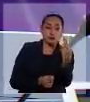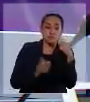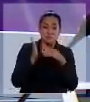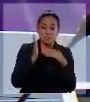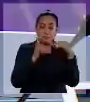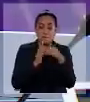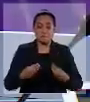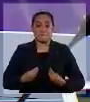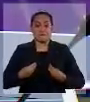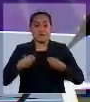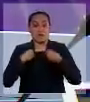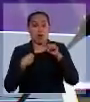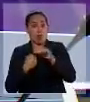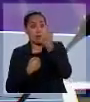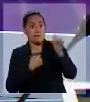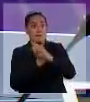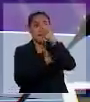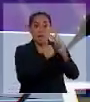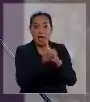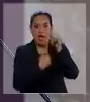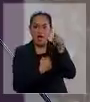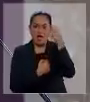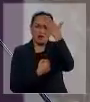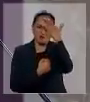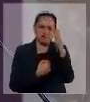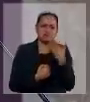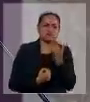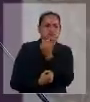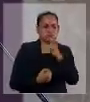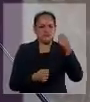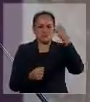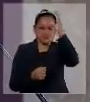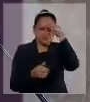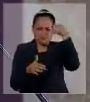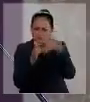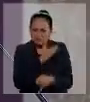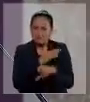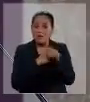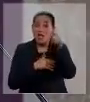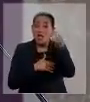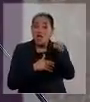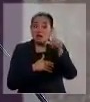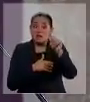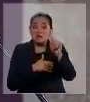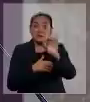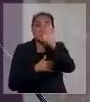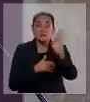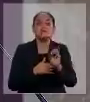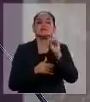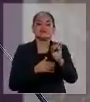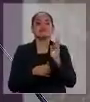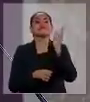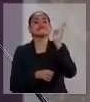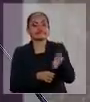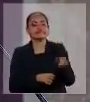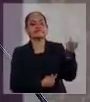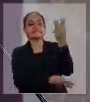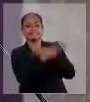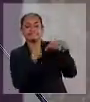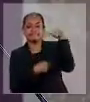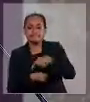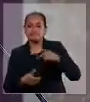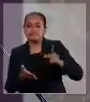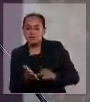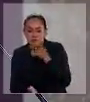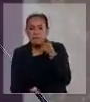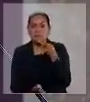México. De esos, según una encuesta de CONACYT, el 70% están dispuestos a regresar. Lo que tenemos que hacer es generar las condiciones